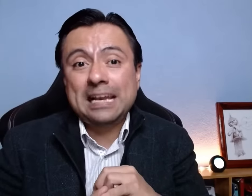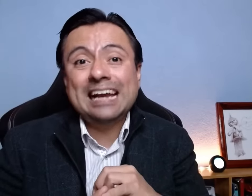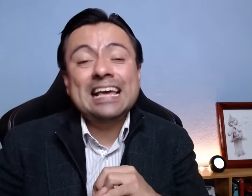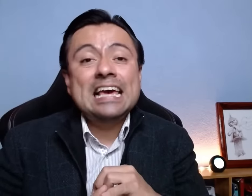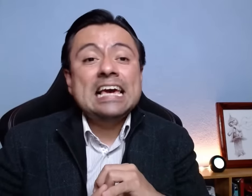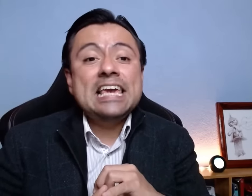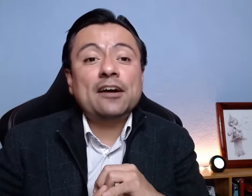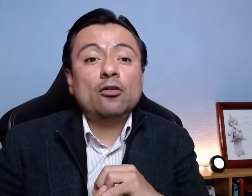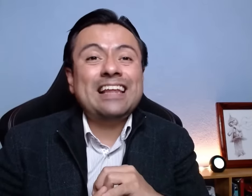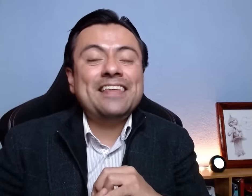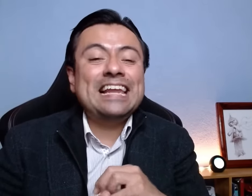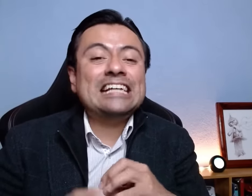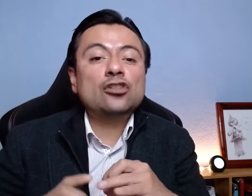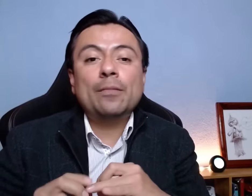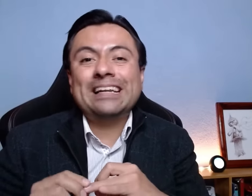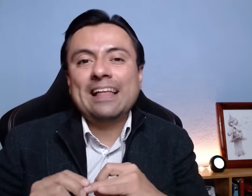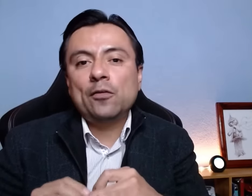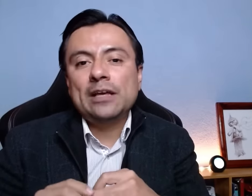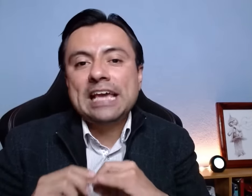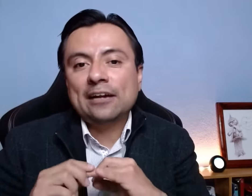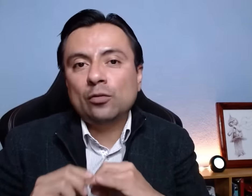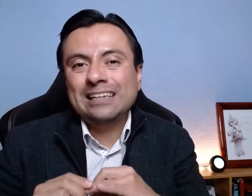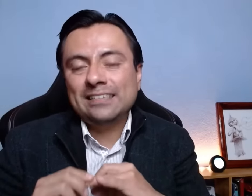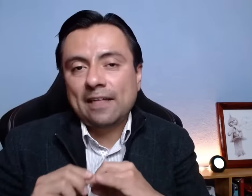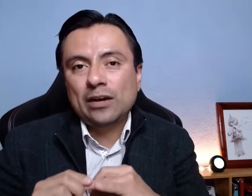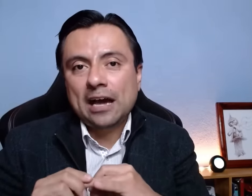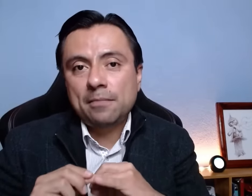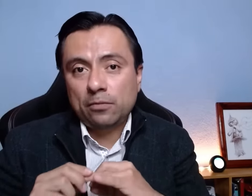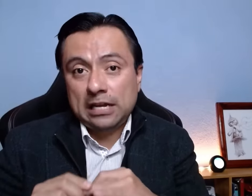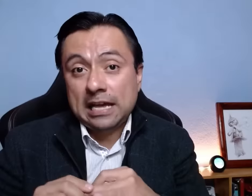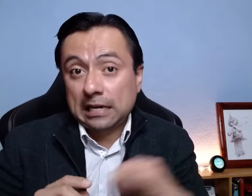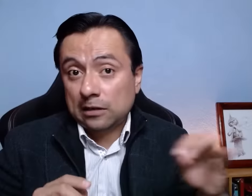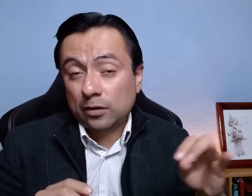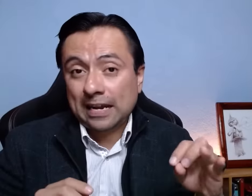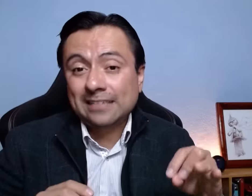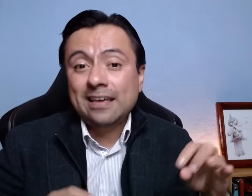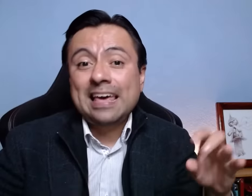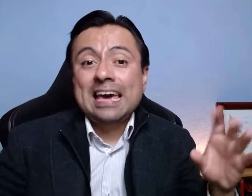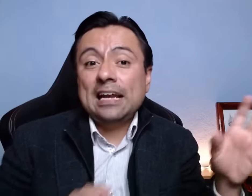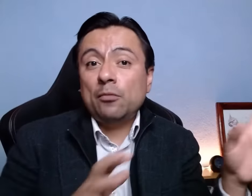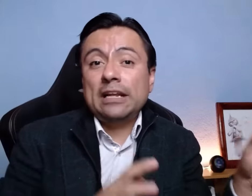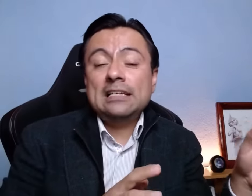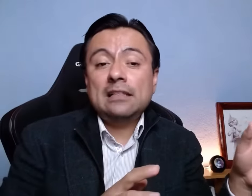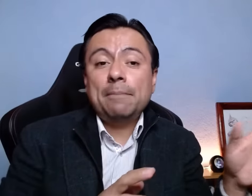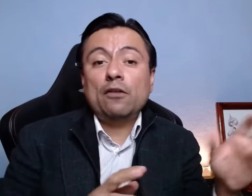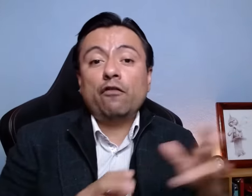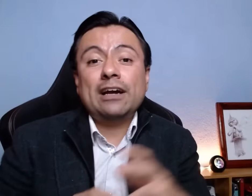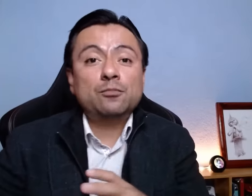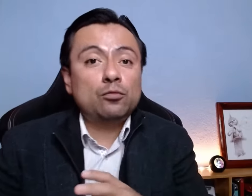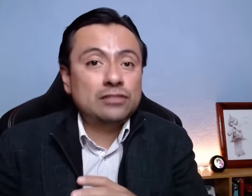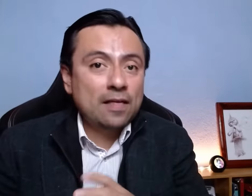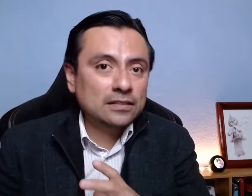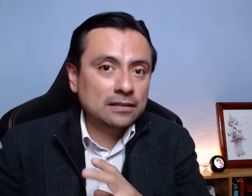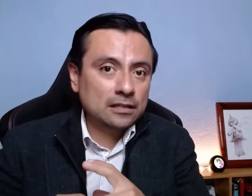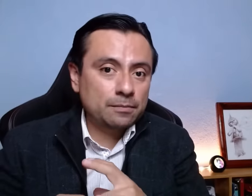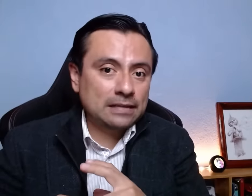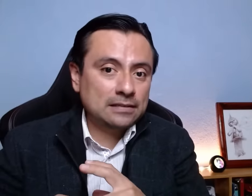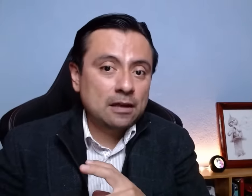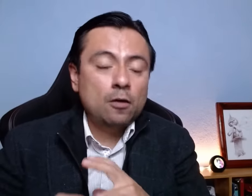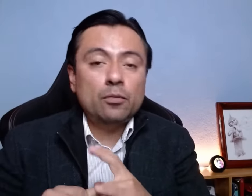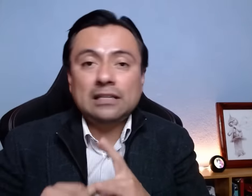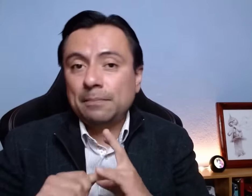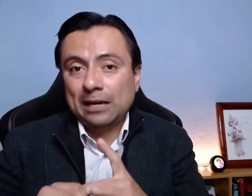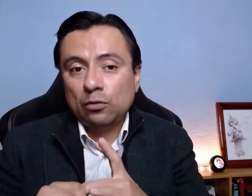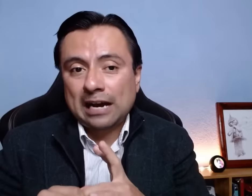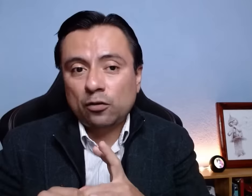Marina del Pilar, y en contra del ex gobernador y actual senador Jaime Bonilla, que recordarás, era morenista, pero fue expulsado hace